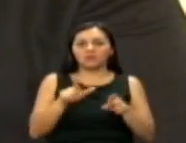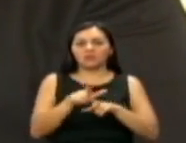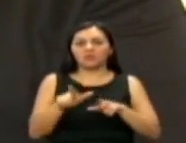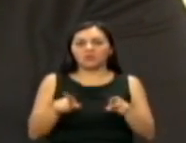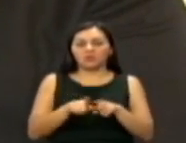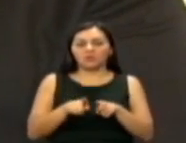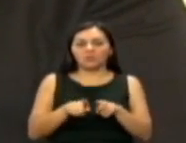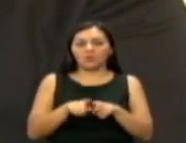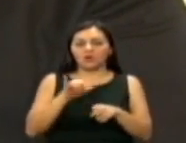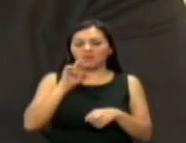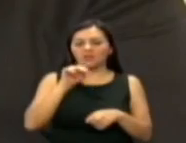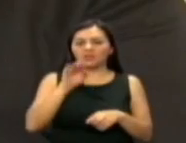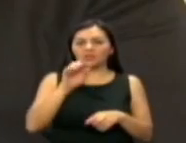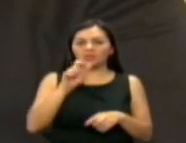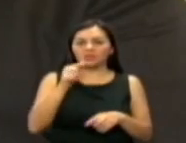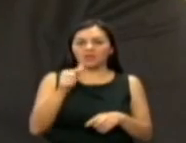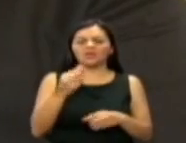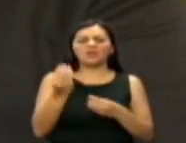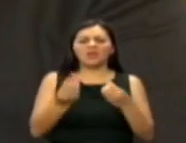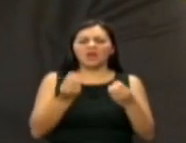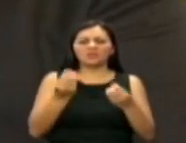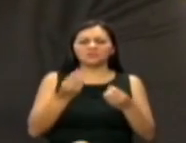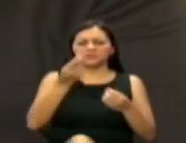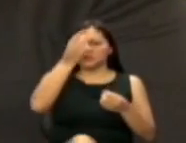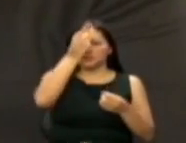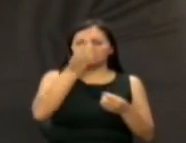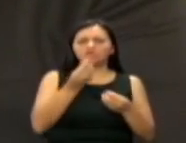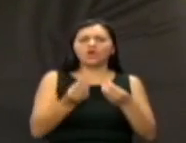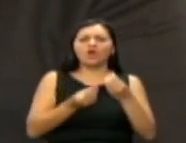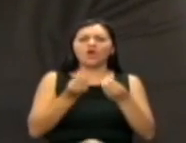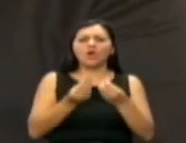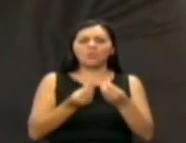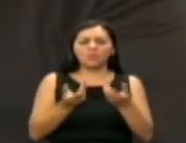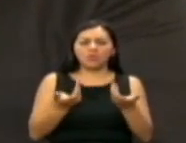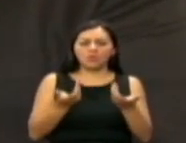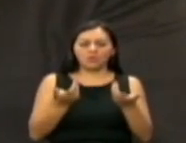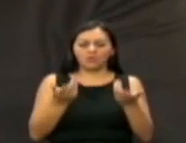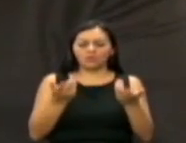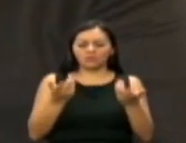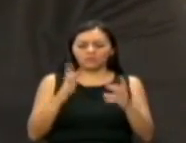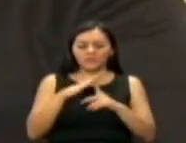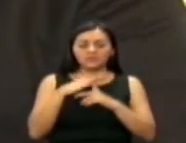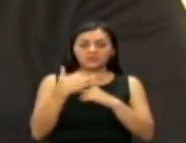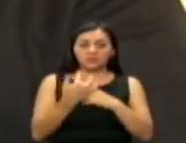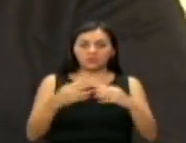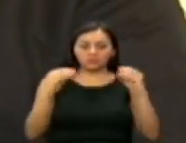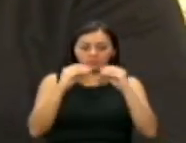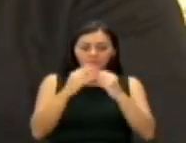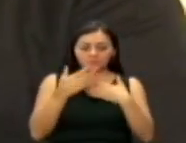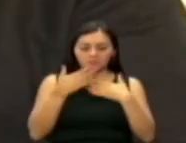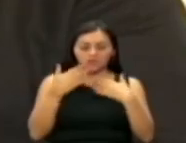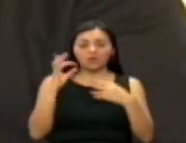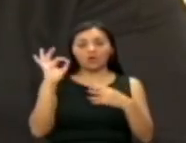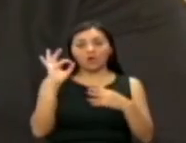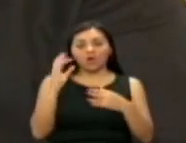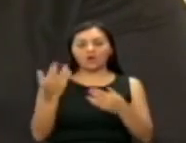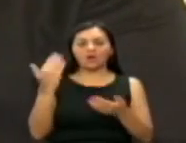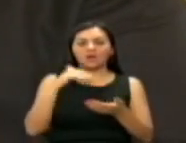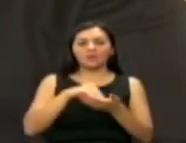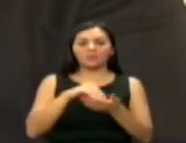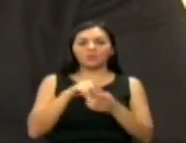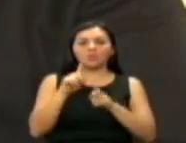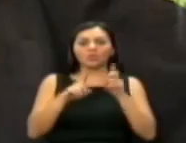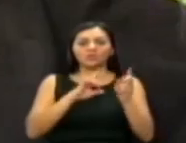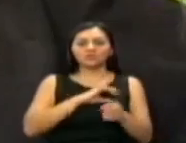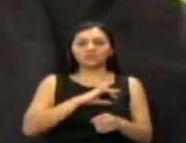INTAC. ¿Qué se está haciendo en este momento y cómo se va a evitar que estas situaciones se den o se repitan, si son ciertas, que hay en